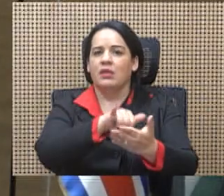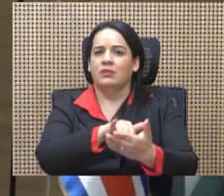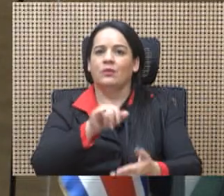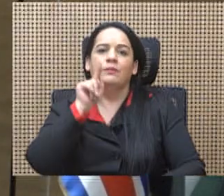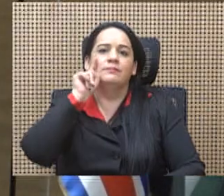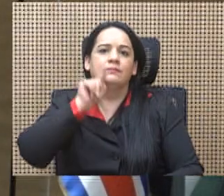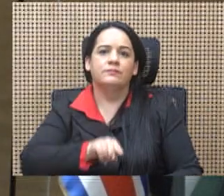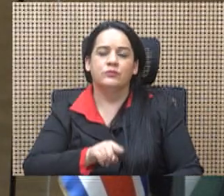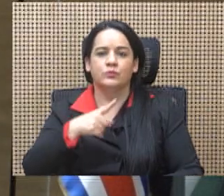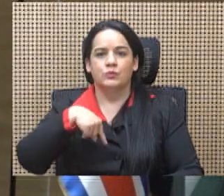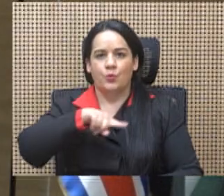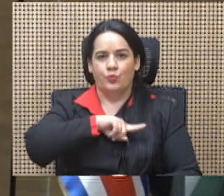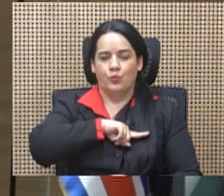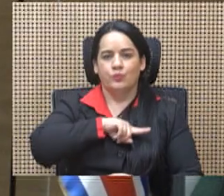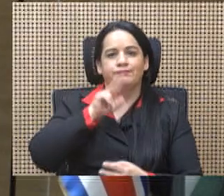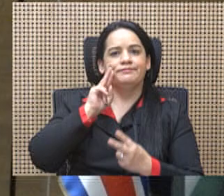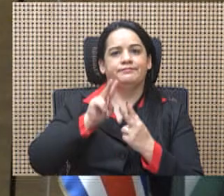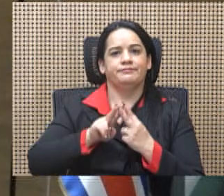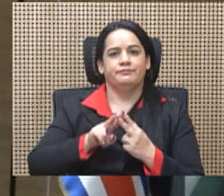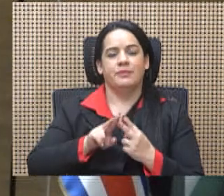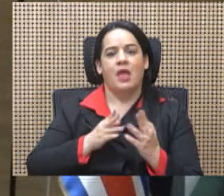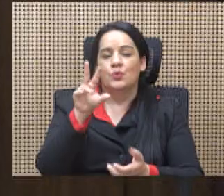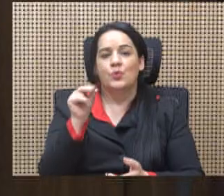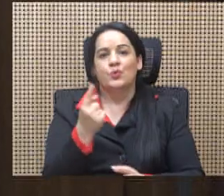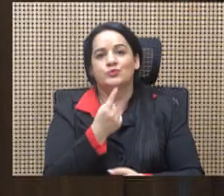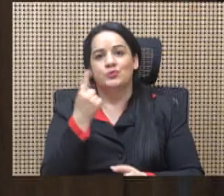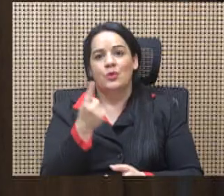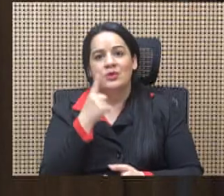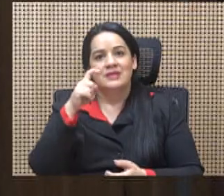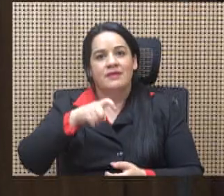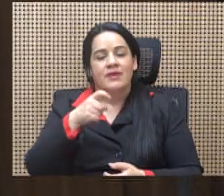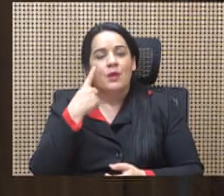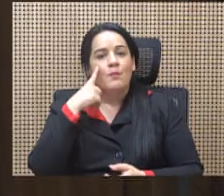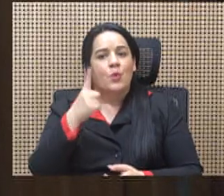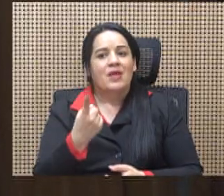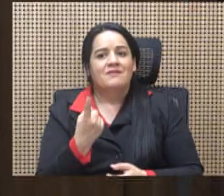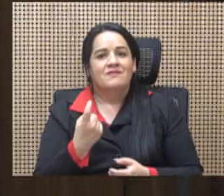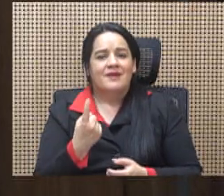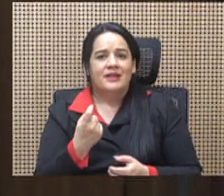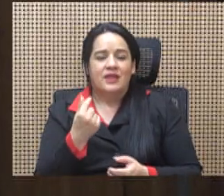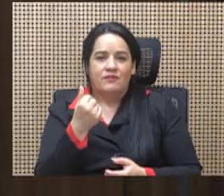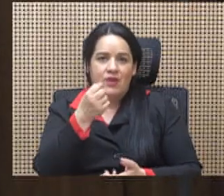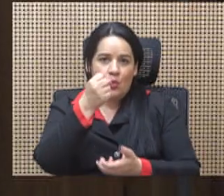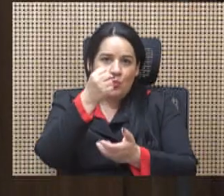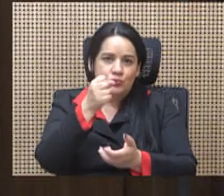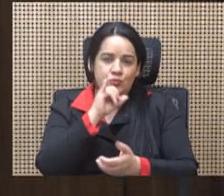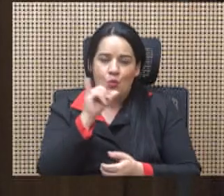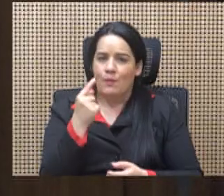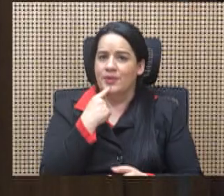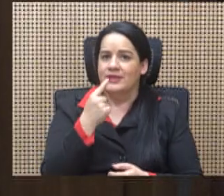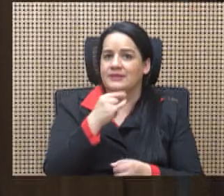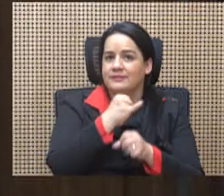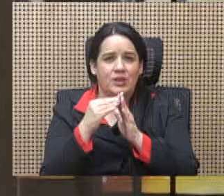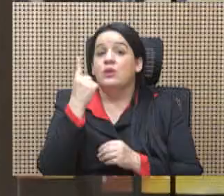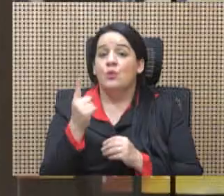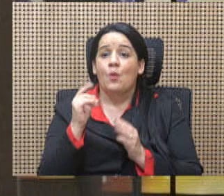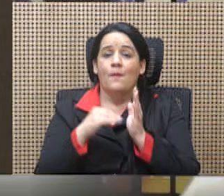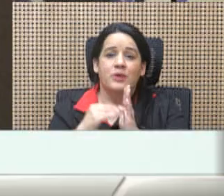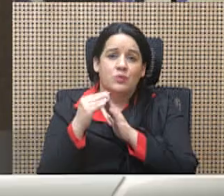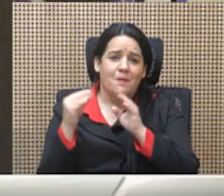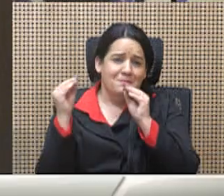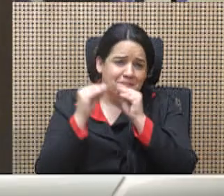retórica peligrosa fueron algunos de los comentarios externados por los diputados ante la decisión de la caja